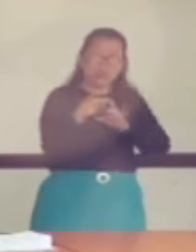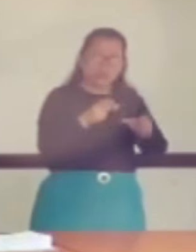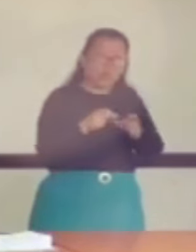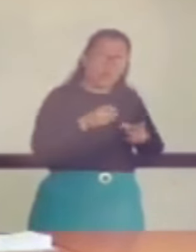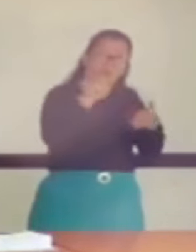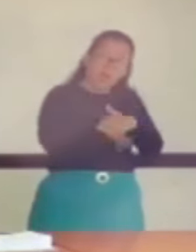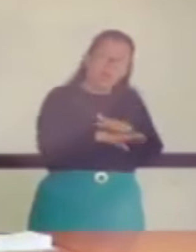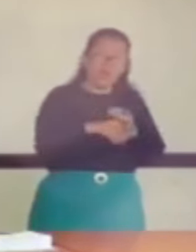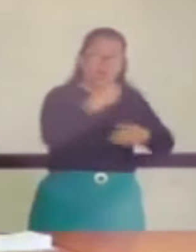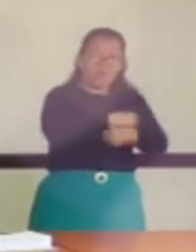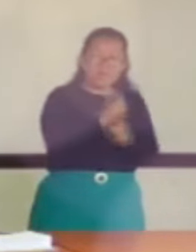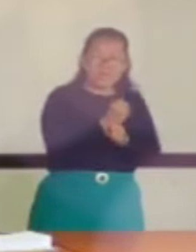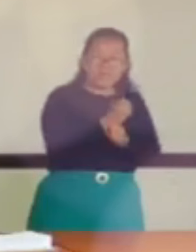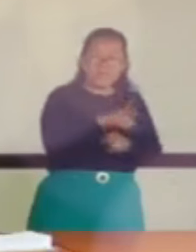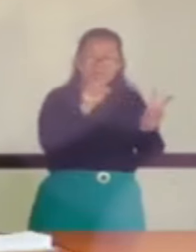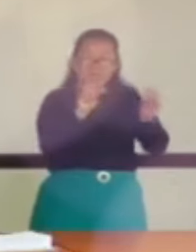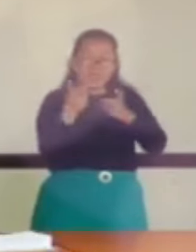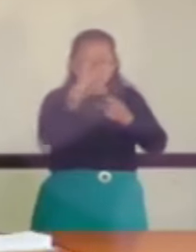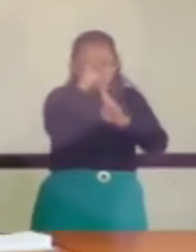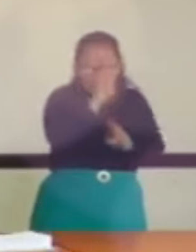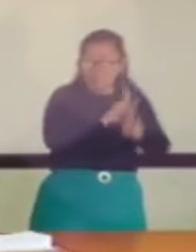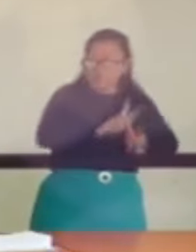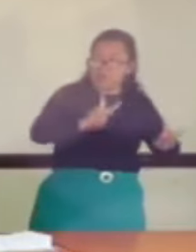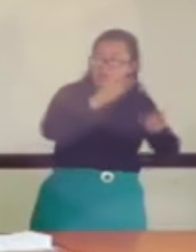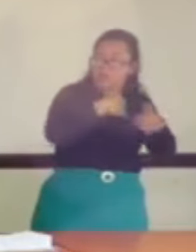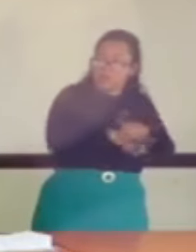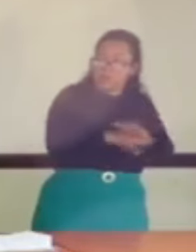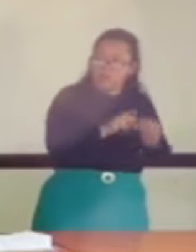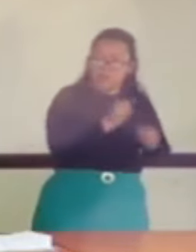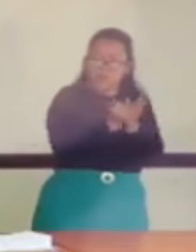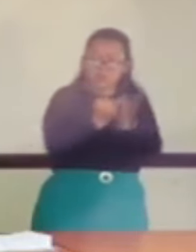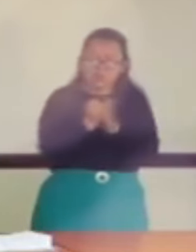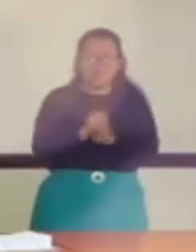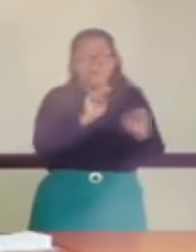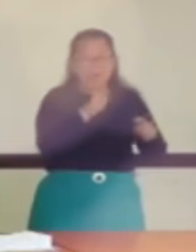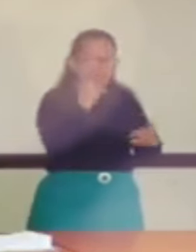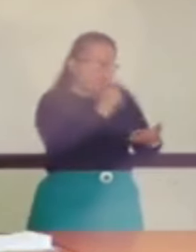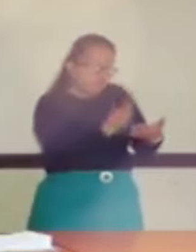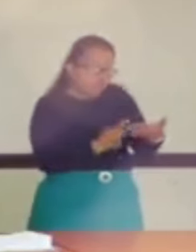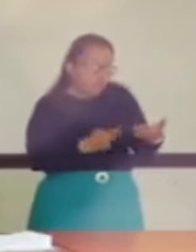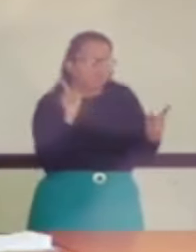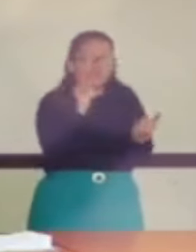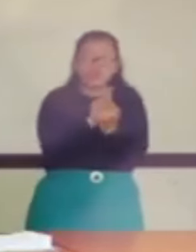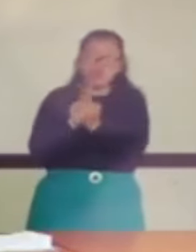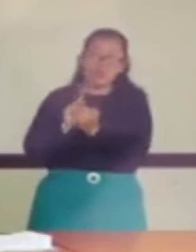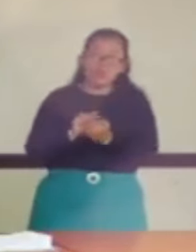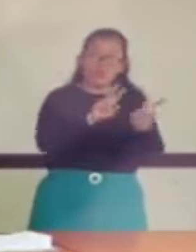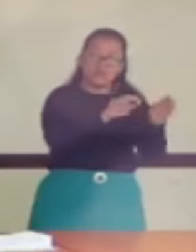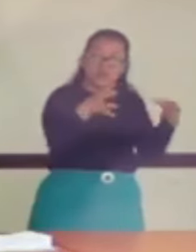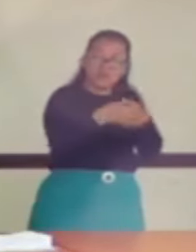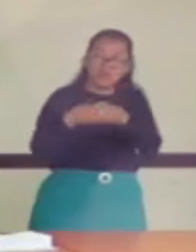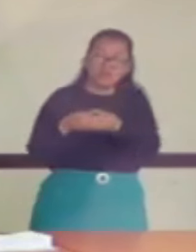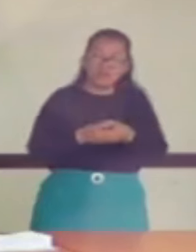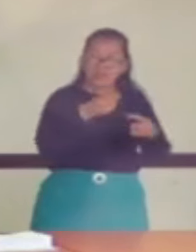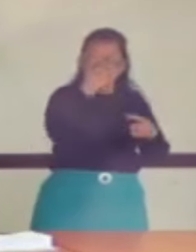probidad, pueden y deben generar en el marco de la detección de patrones de corrupción. Entonces, junto con que es